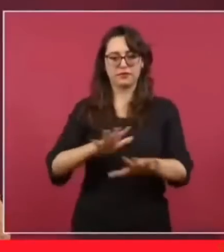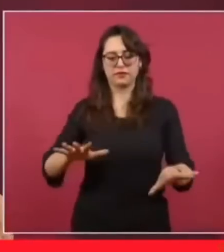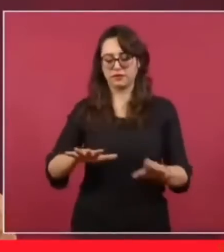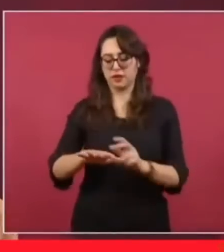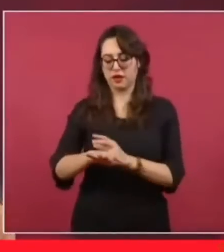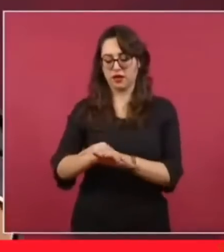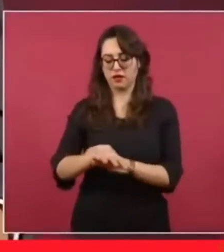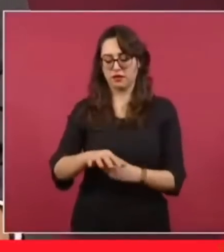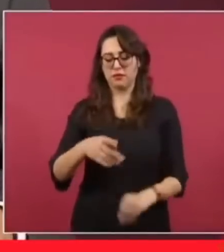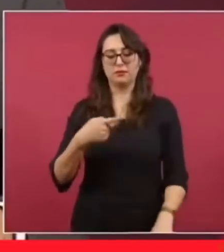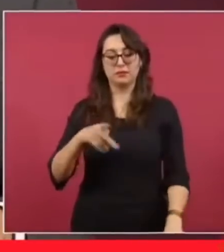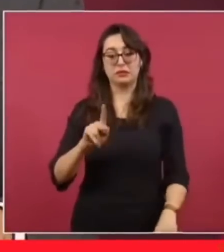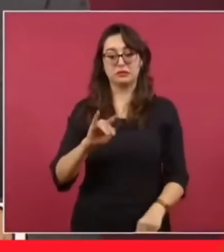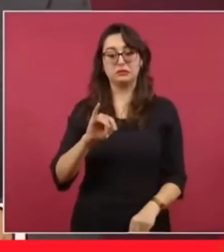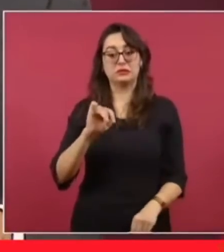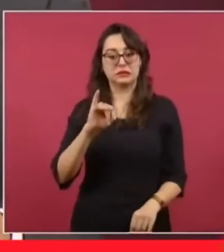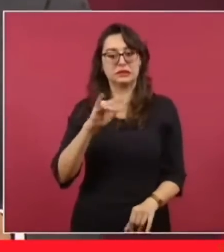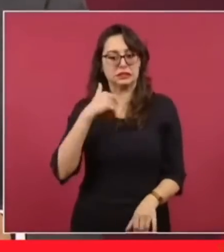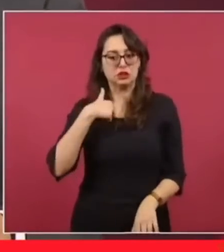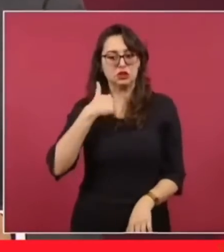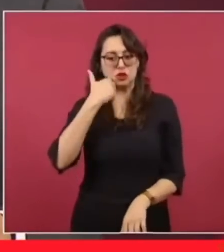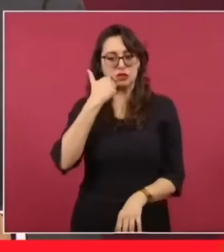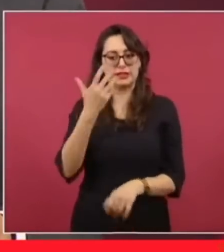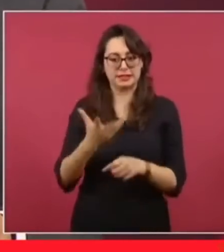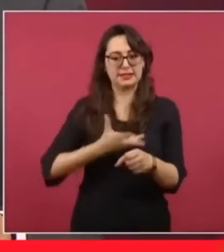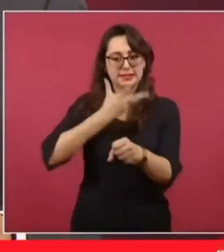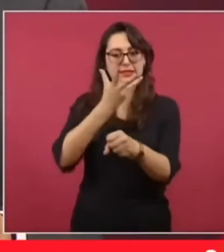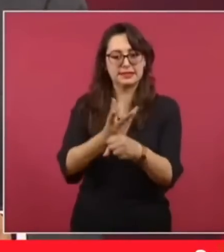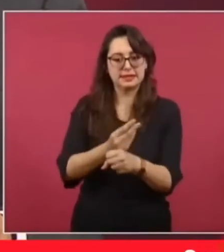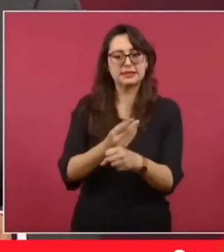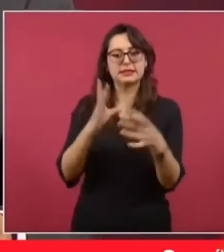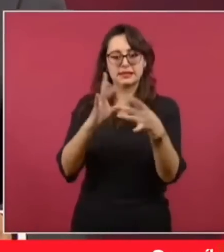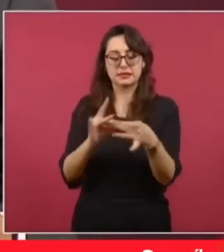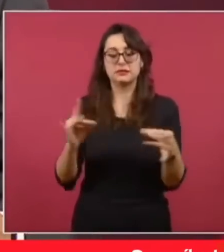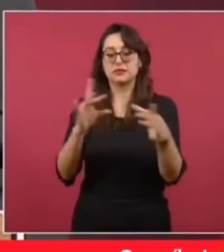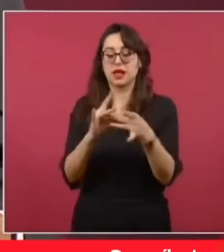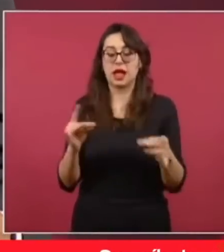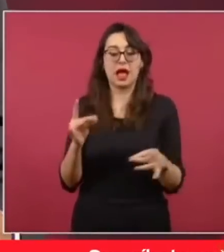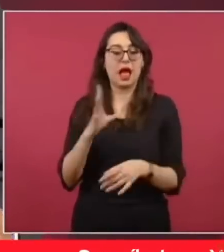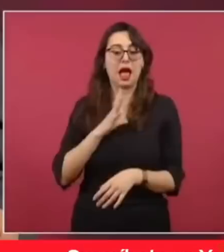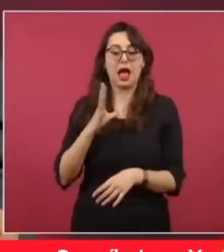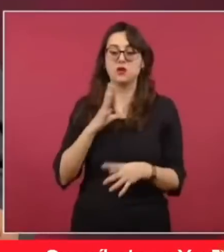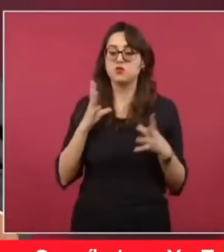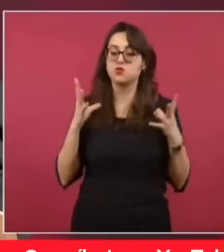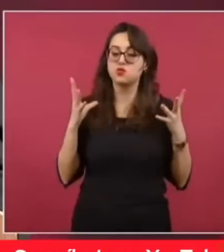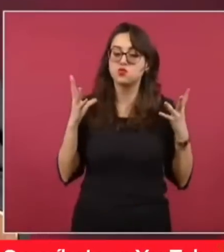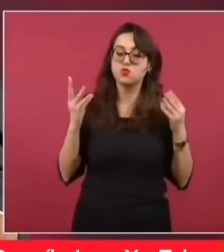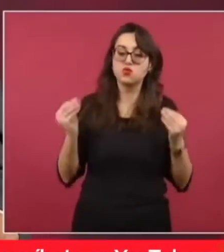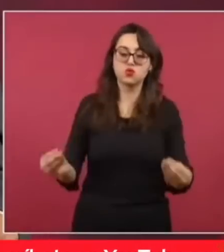tema, porque hay muchos farsantes. Ahora, fíjense,